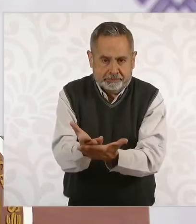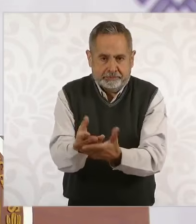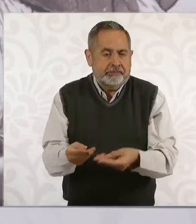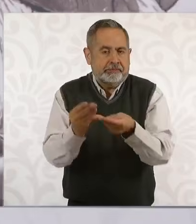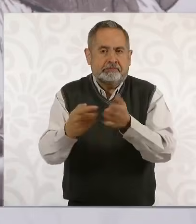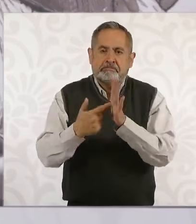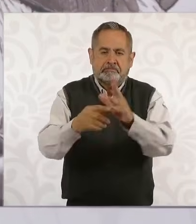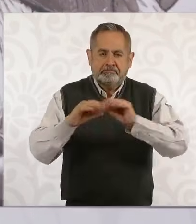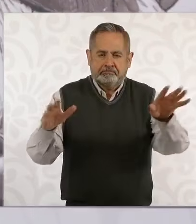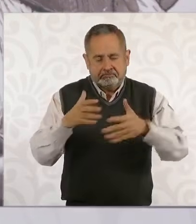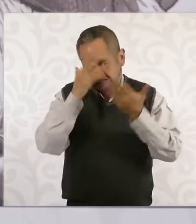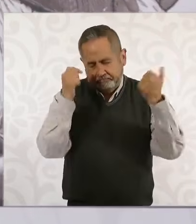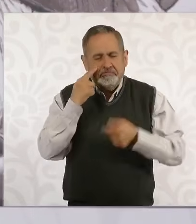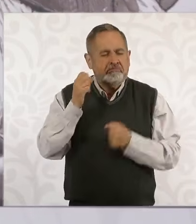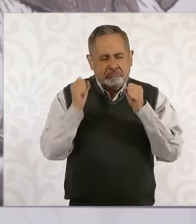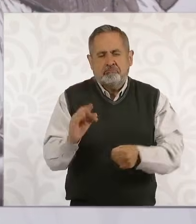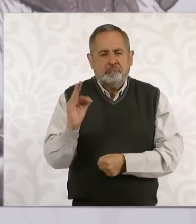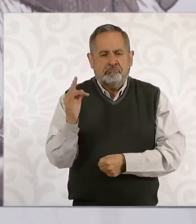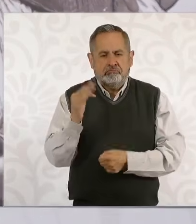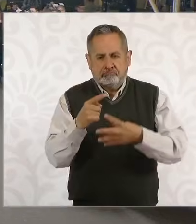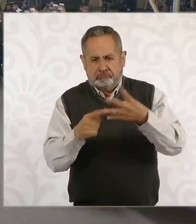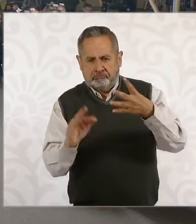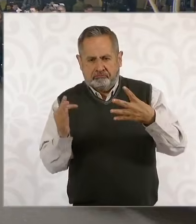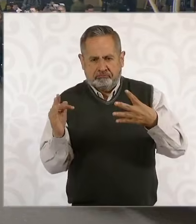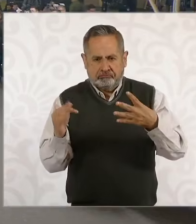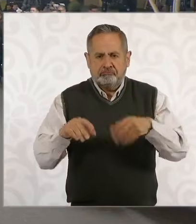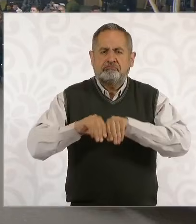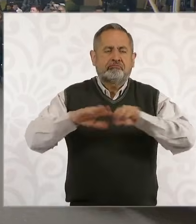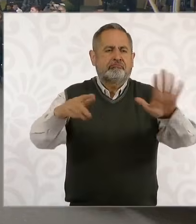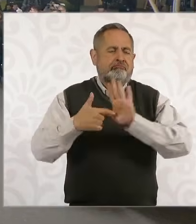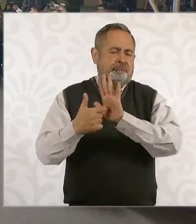febrero. Febrero se presenta. Bueno, vamos. Gracias, presidenta.